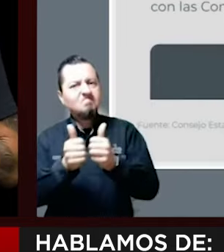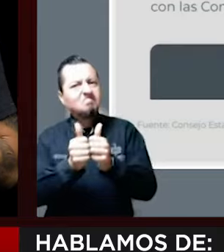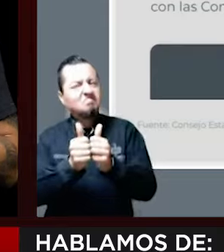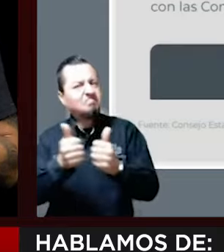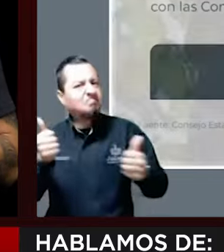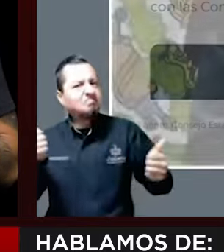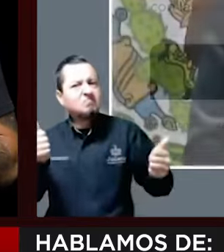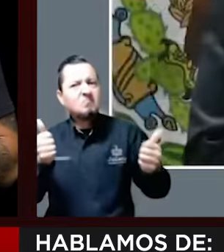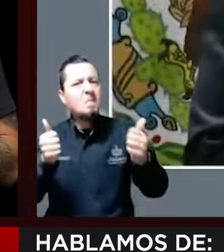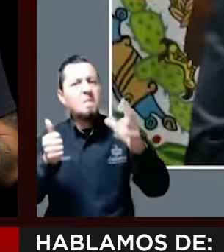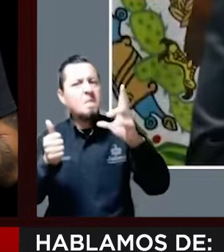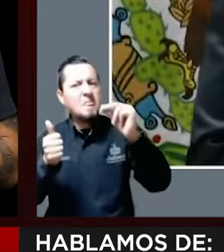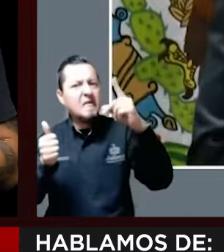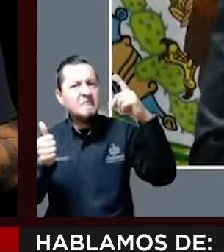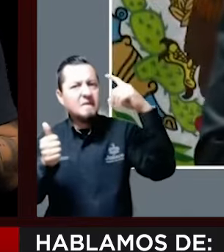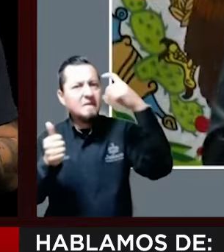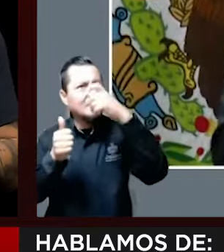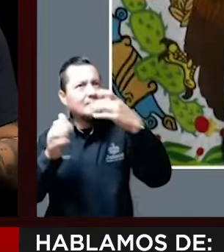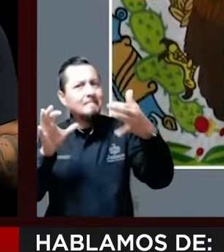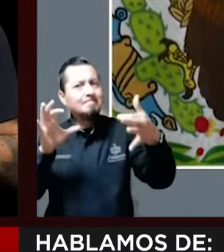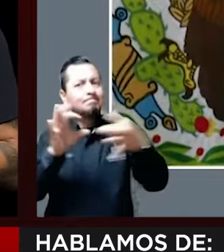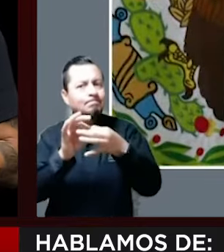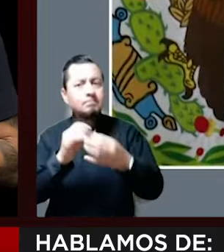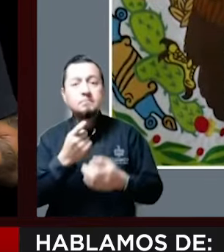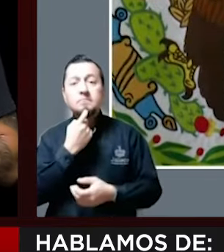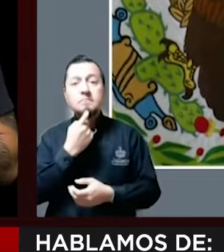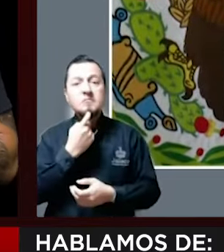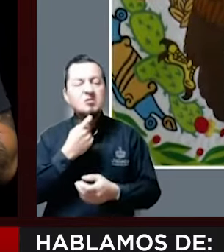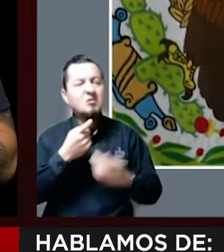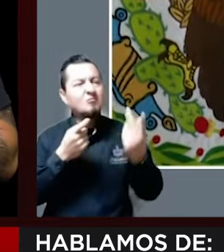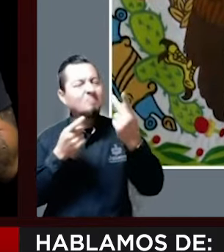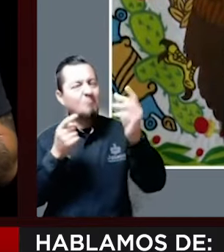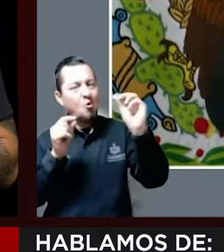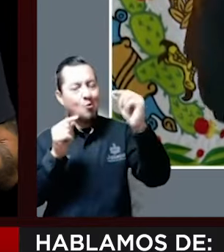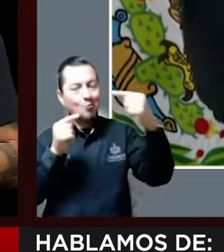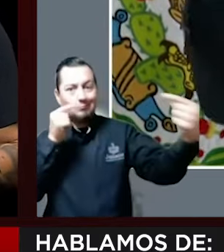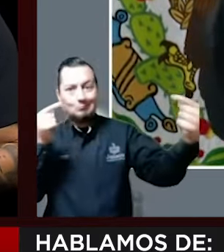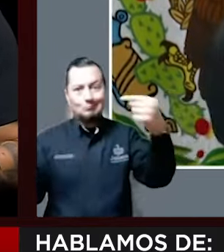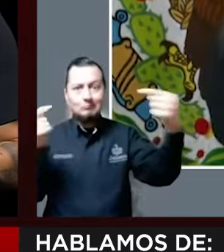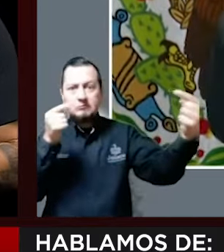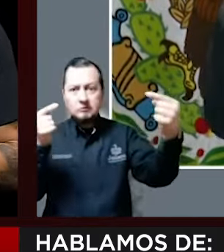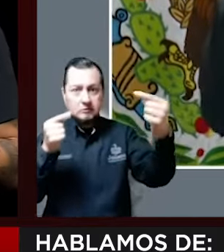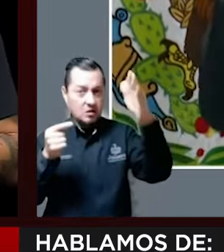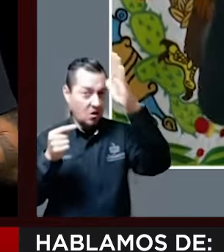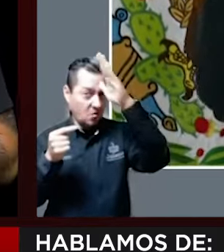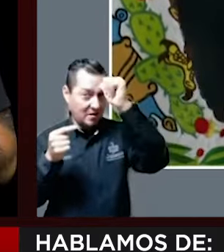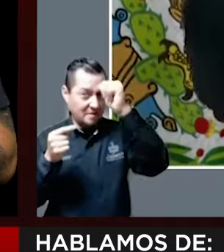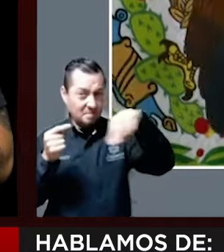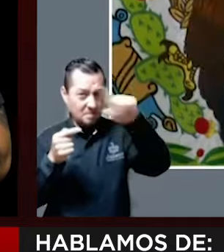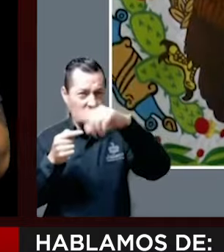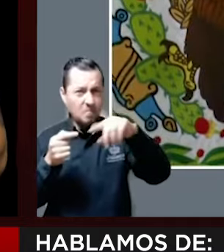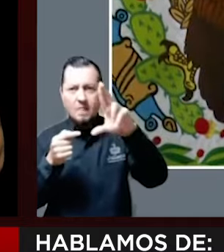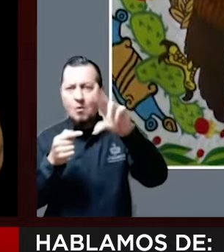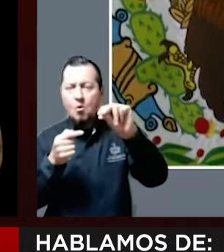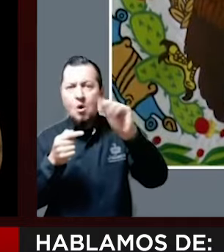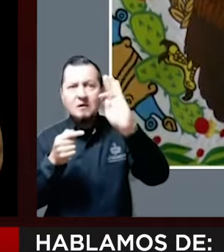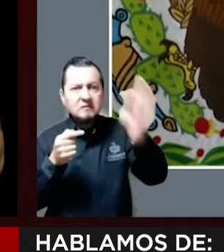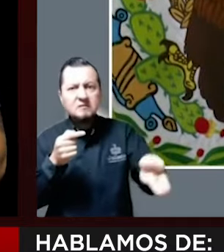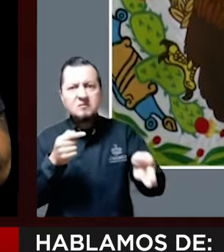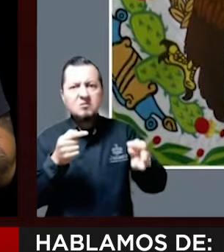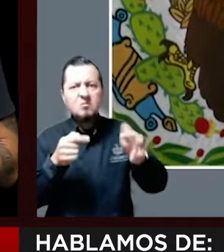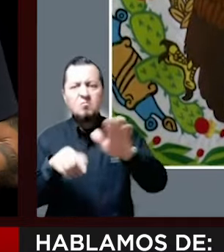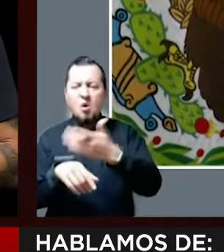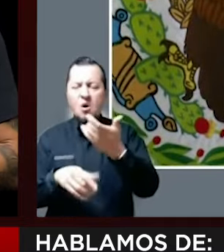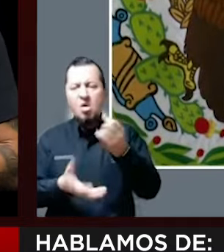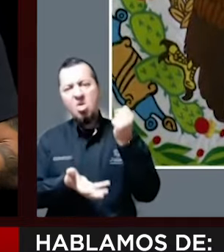un país que, además, está teñido en rojo. Que se presuman menos secuestros y homicidios. Que las noches